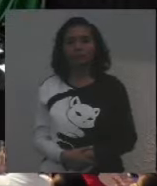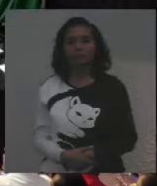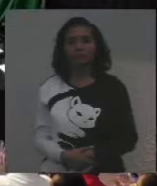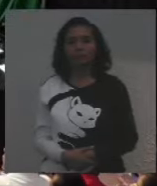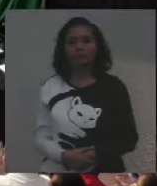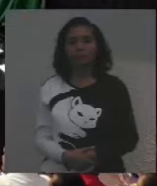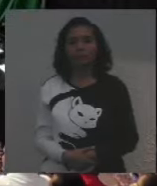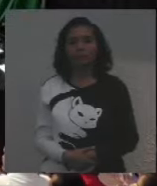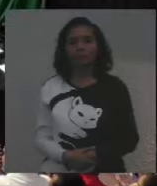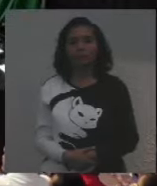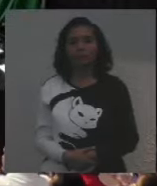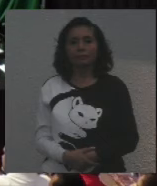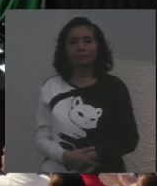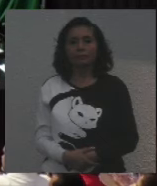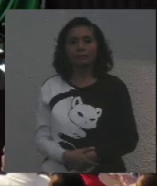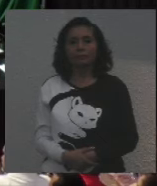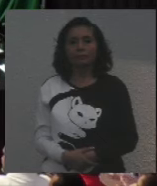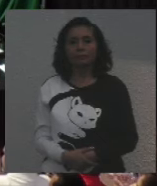viviente